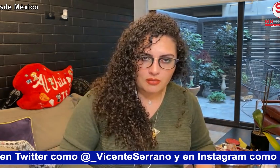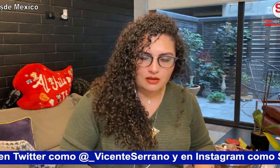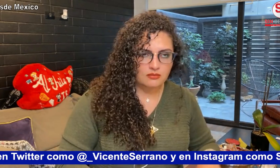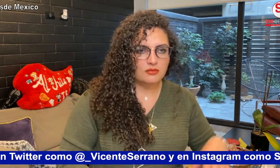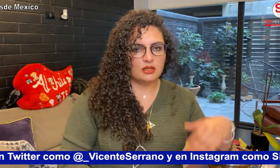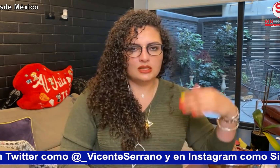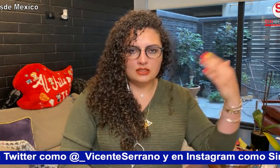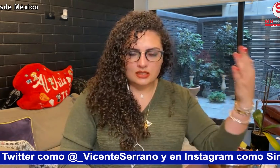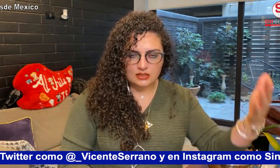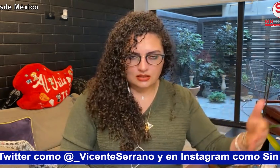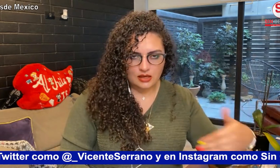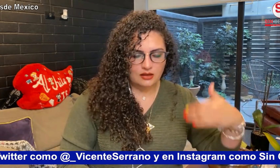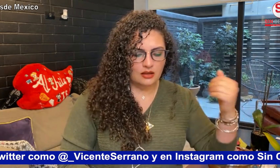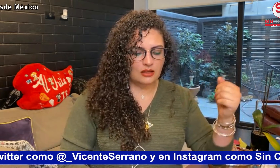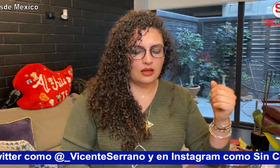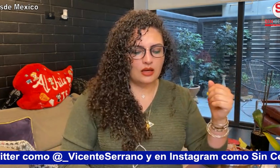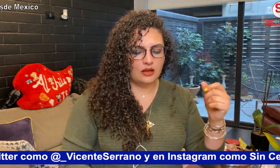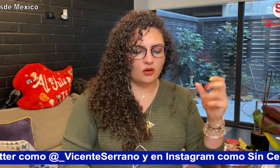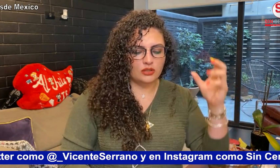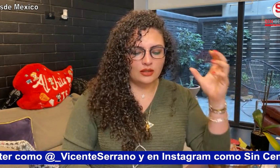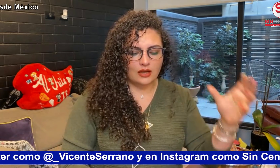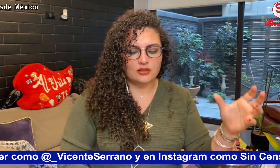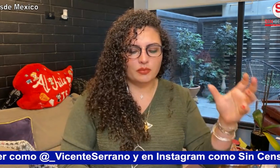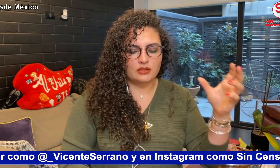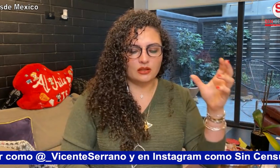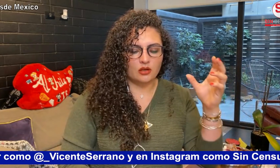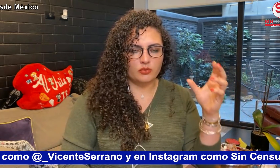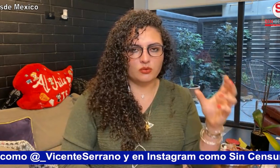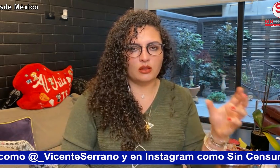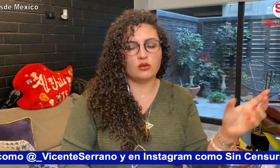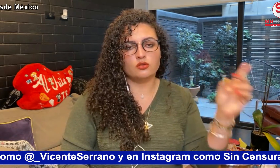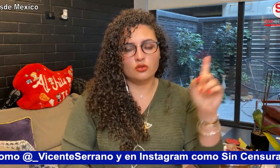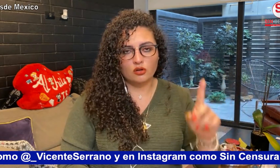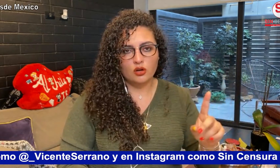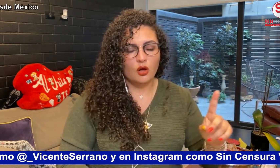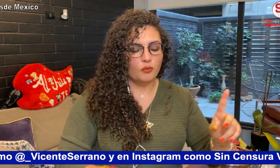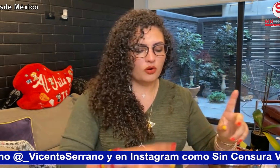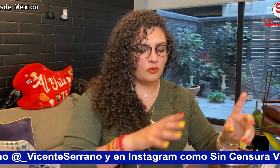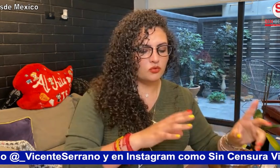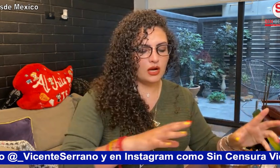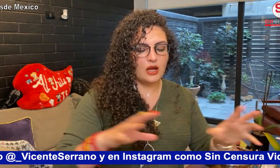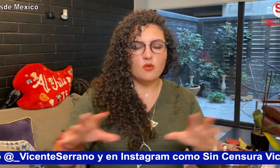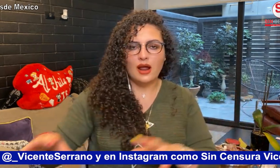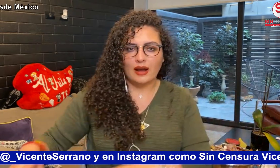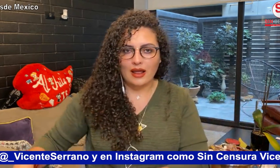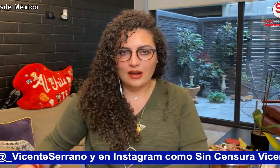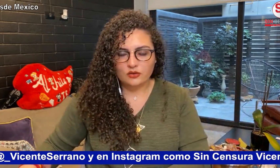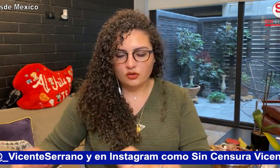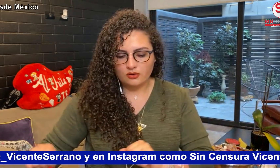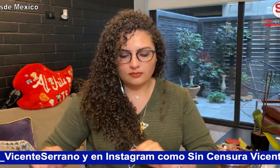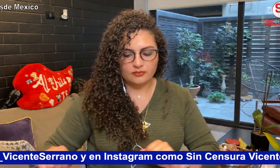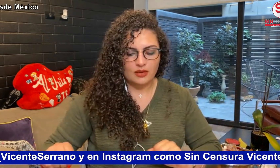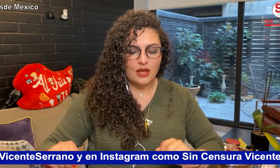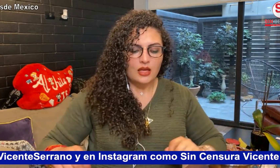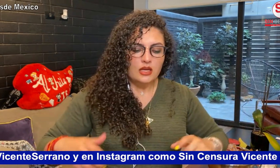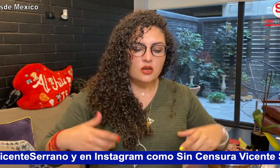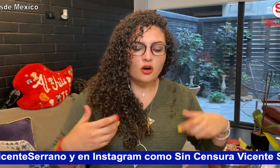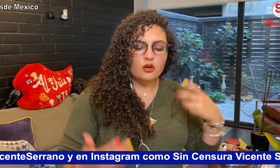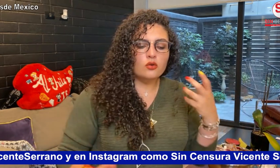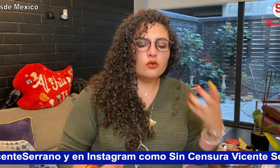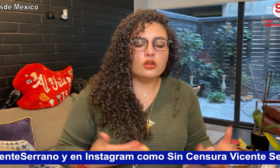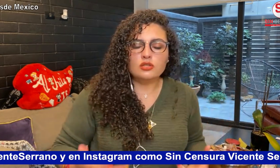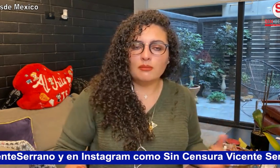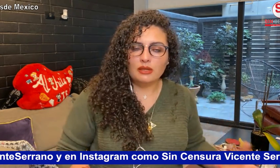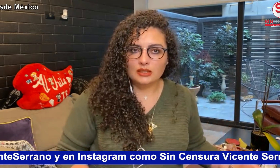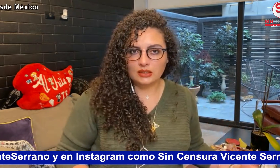Ciro Murayama insiste en que los ataques del presidente López Obrador son porque buscaría una reelección. Y